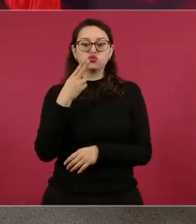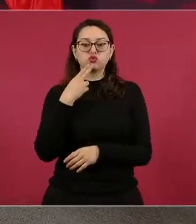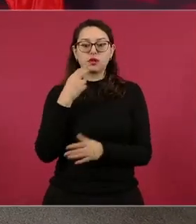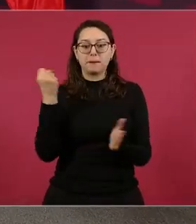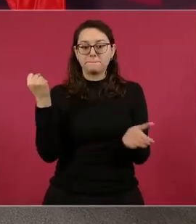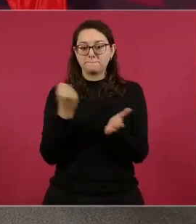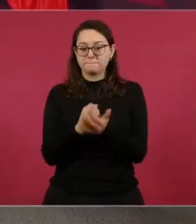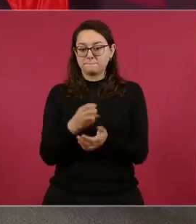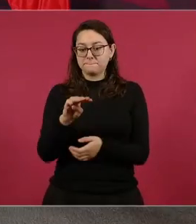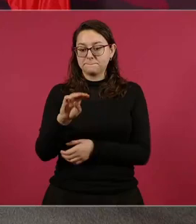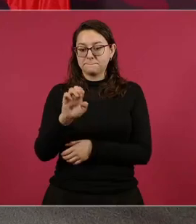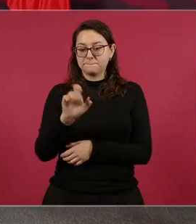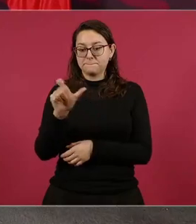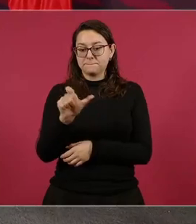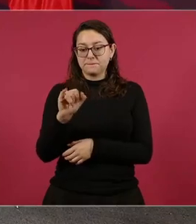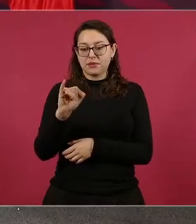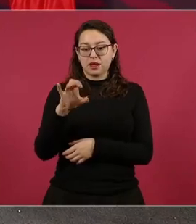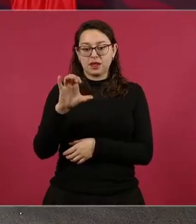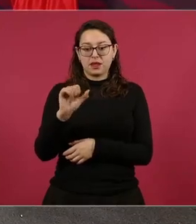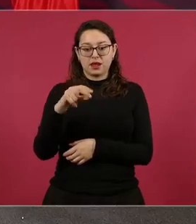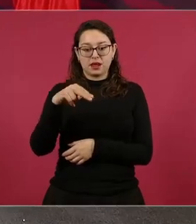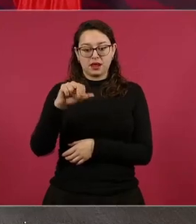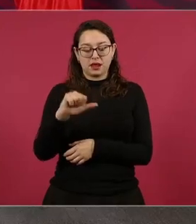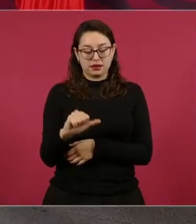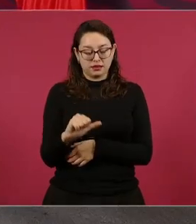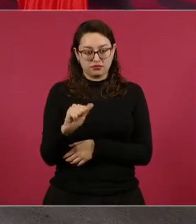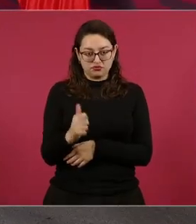Mexicana. Vuelve a volar Mexicana.